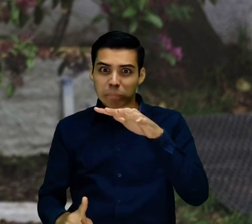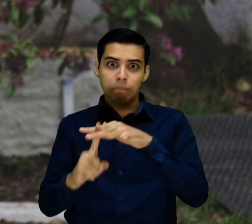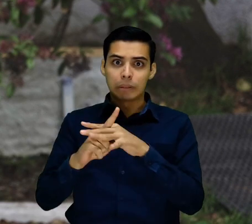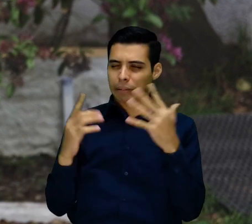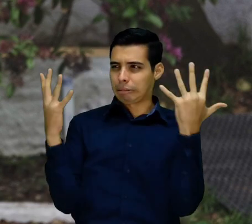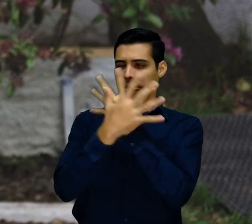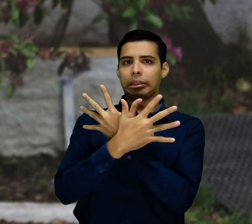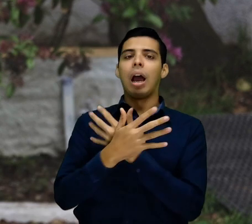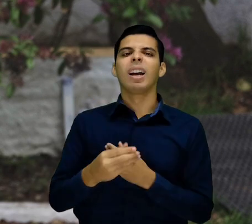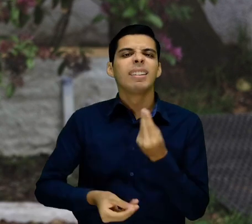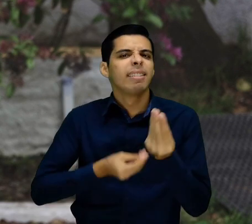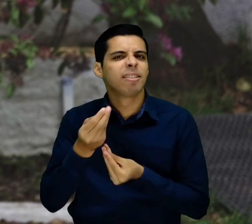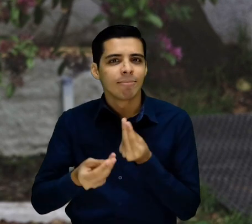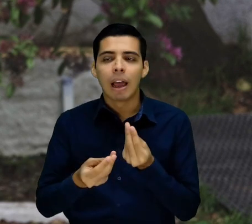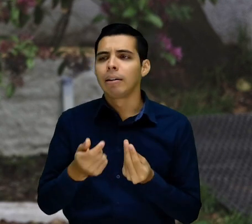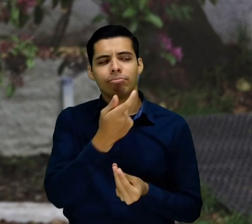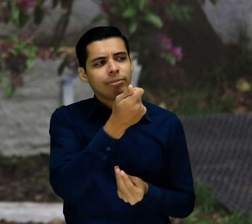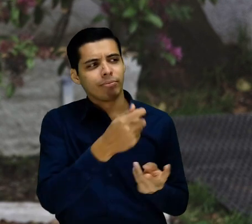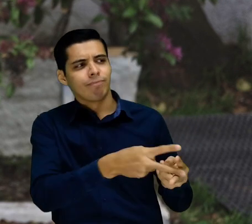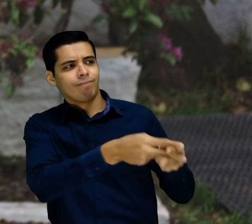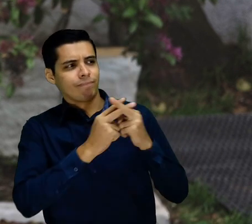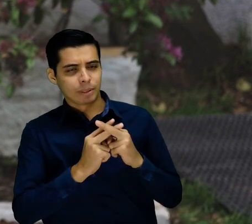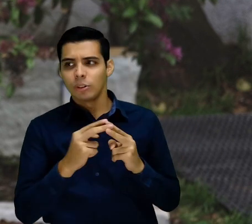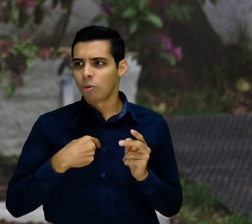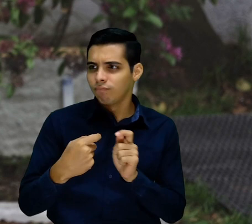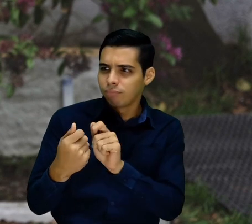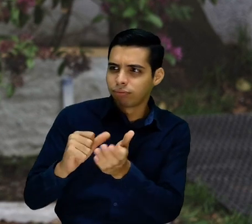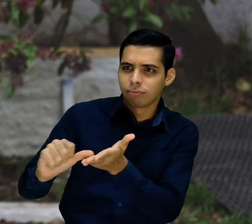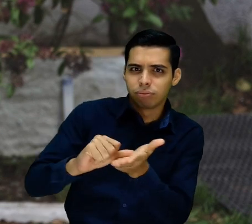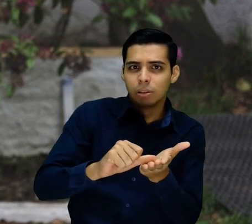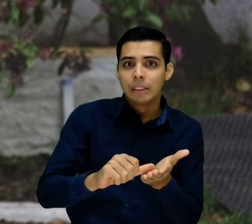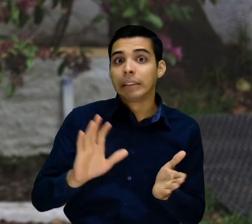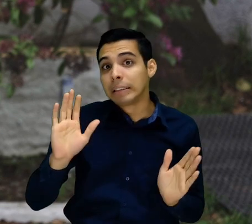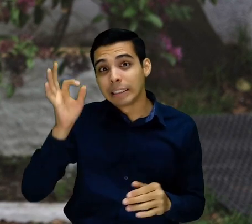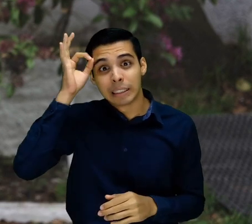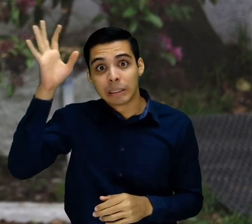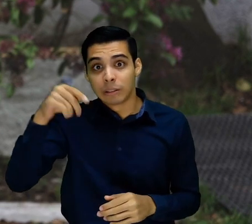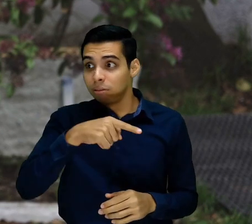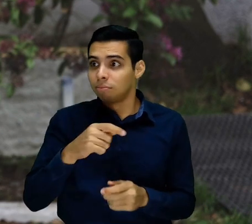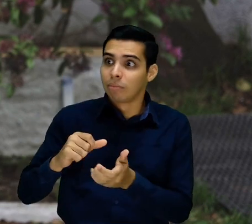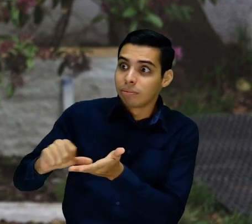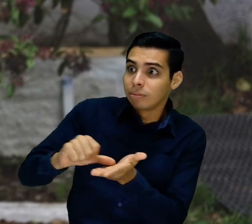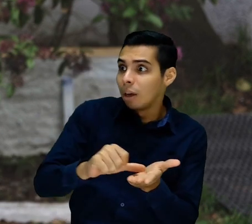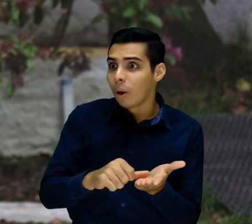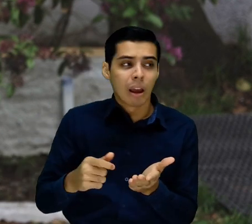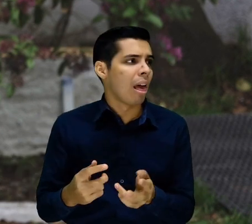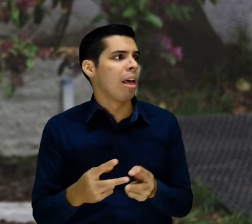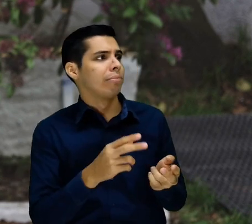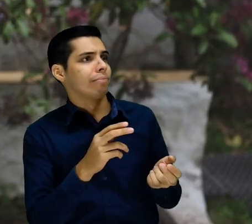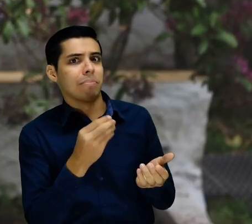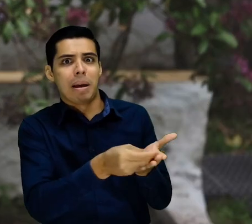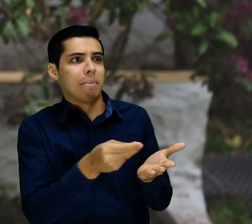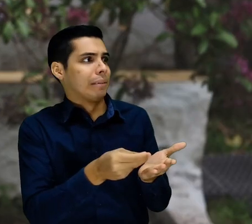de crisis para solventar sus operaciones y seguir creciendo diariamente. Claro está, arriesgando su estabilidad, pero como todo, por